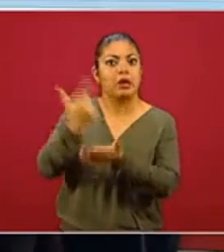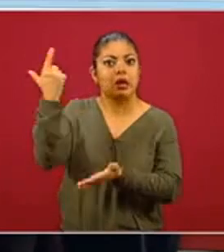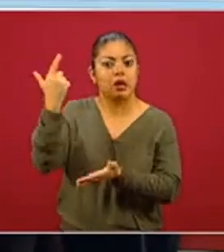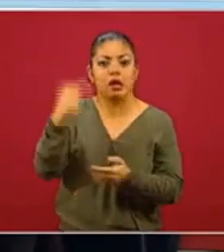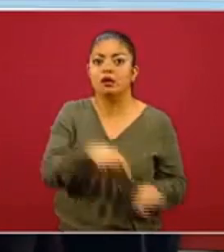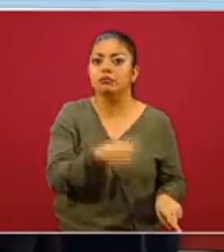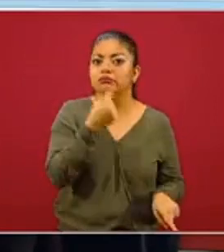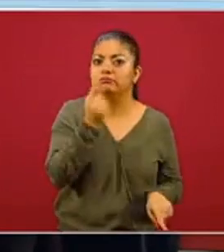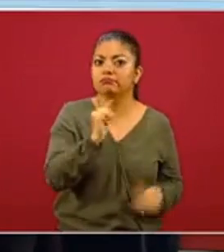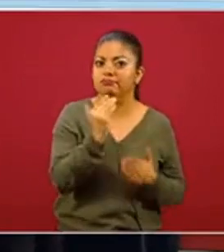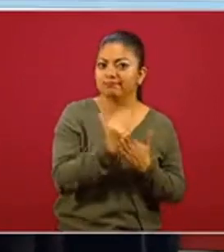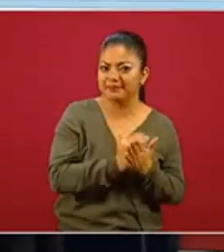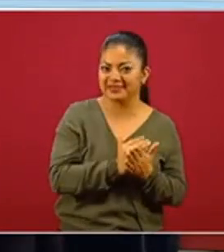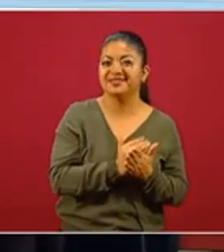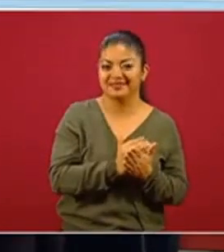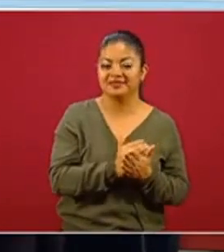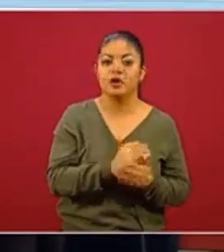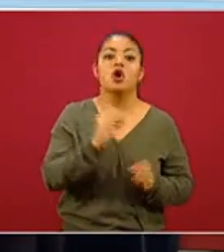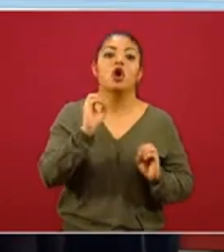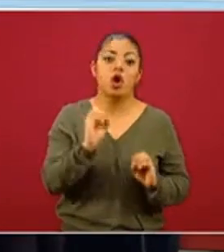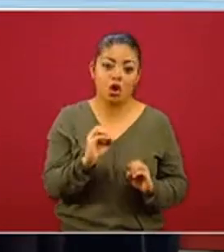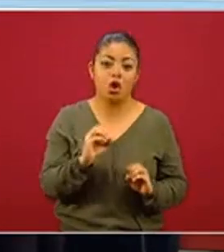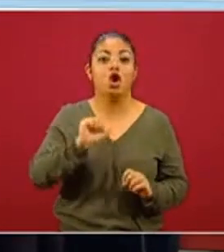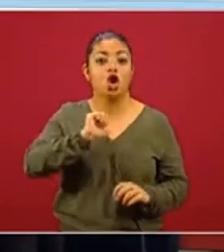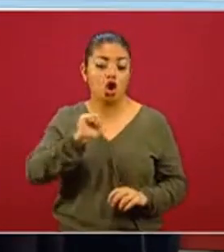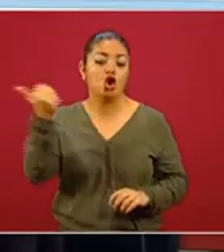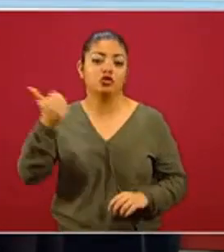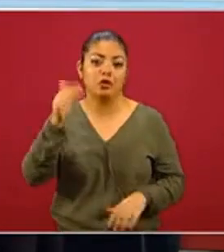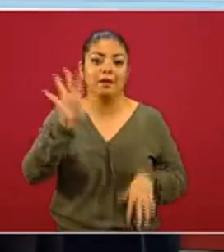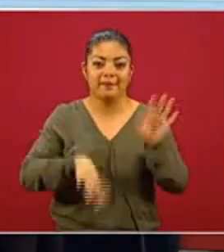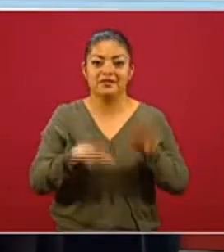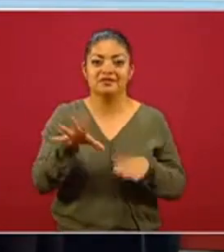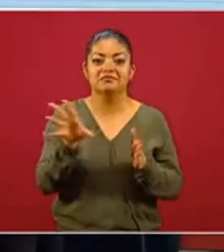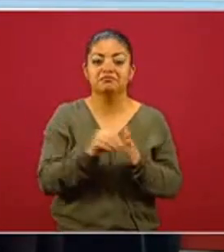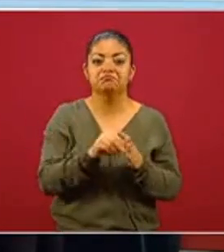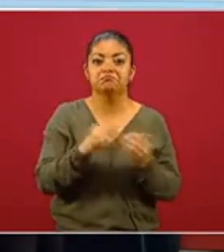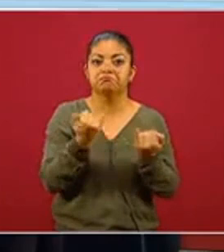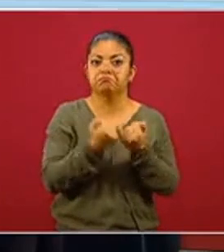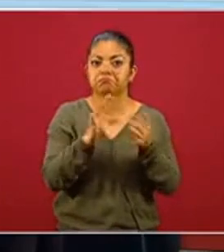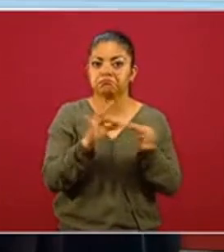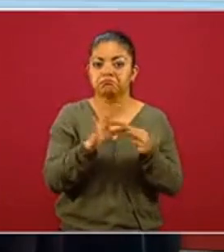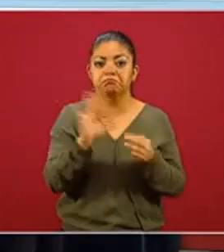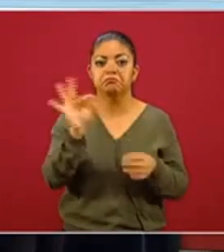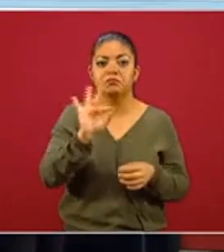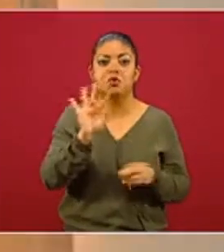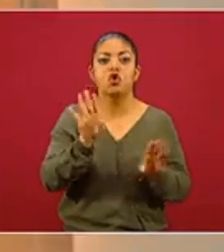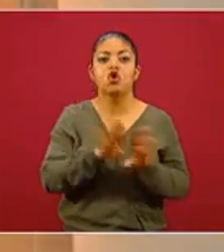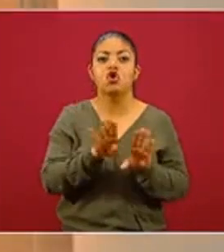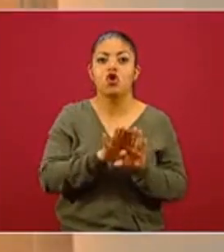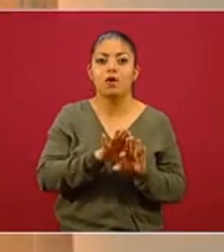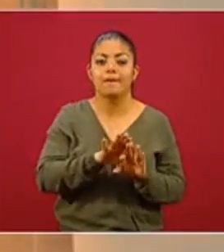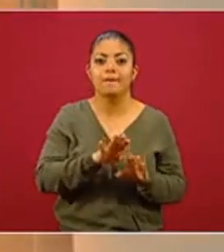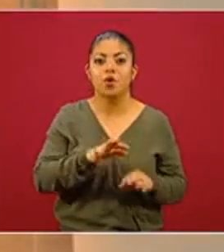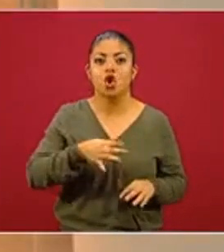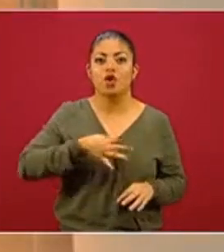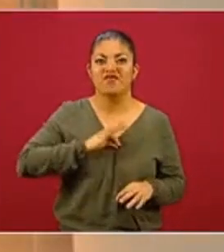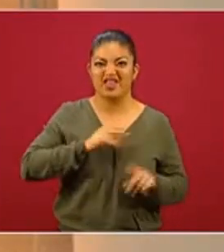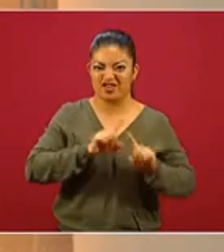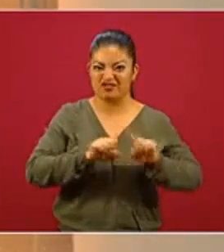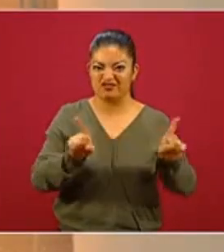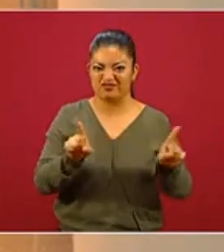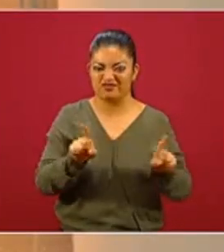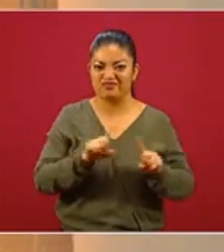hay una serie de receptores, ya en algunas ocasiones se ha hablado también de los receptores del virus en las